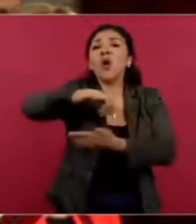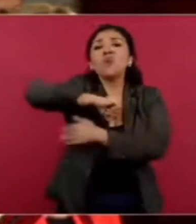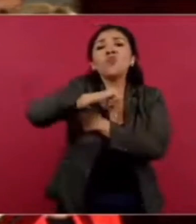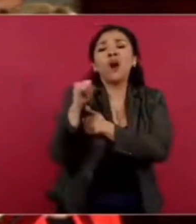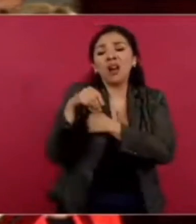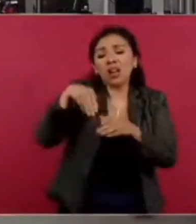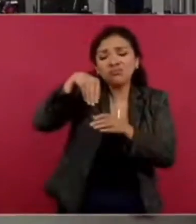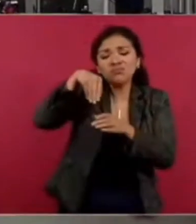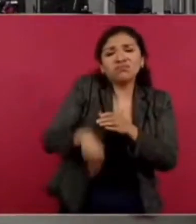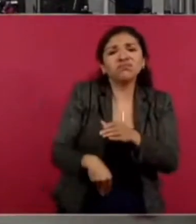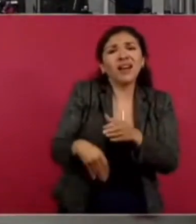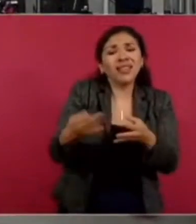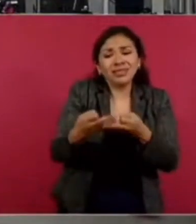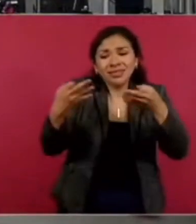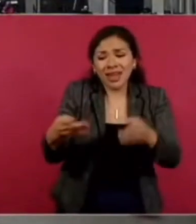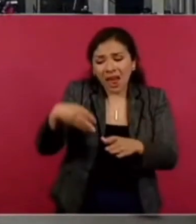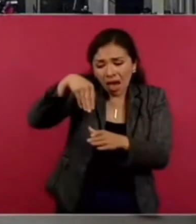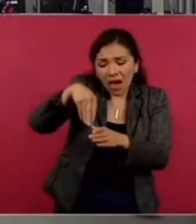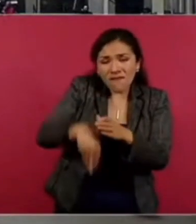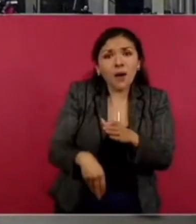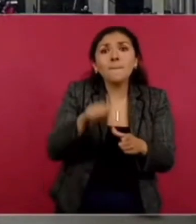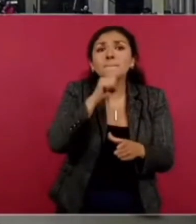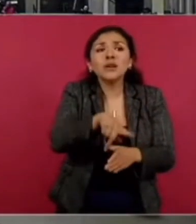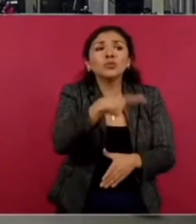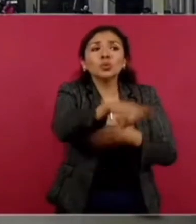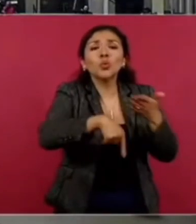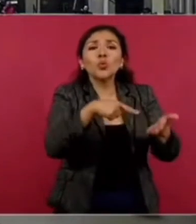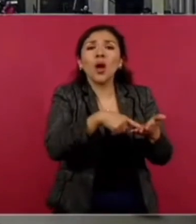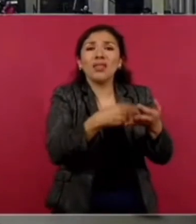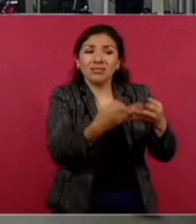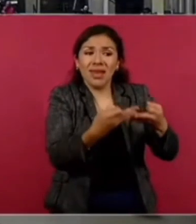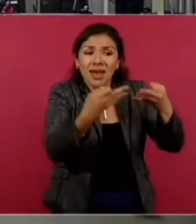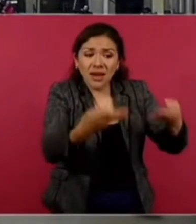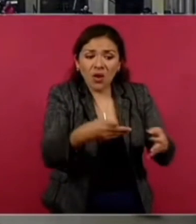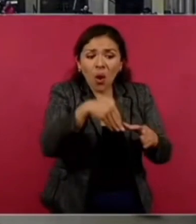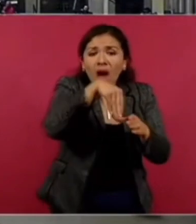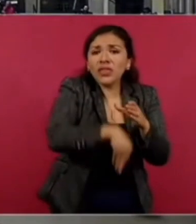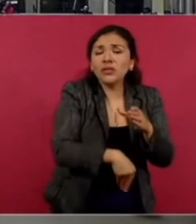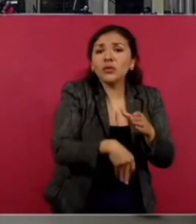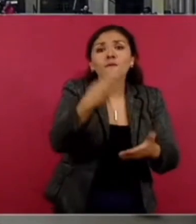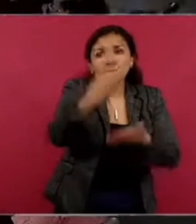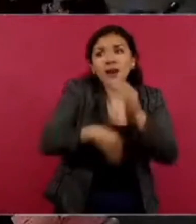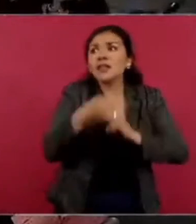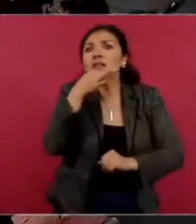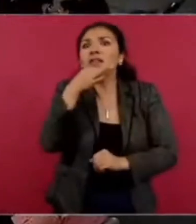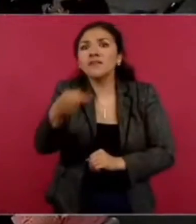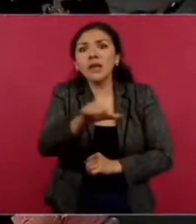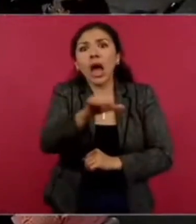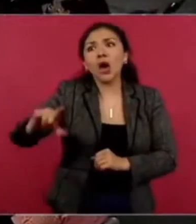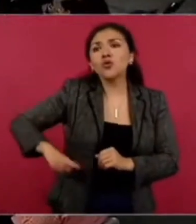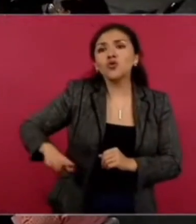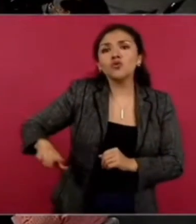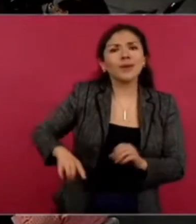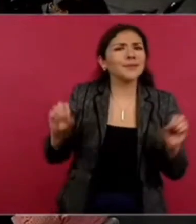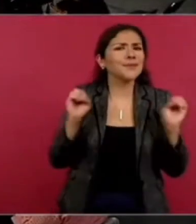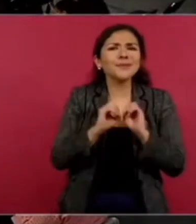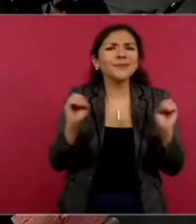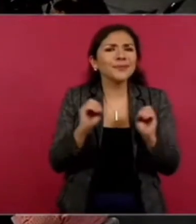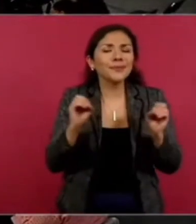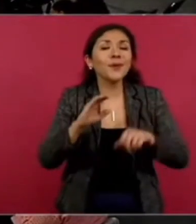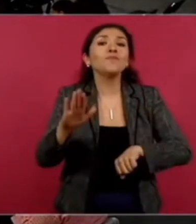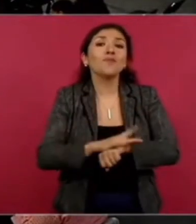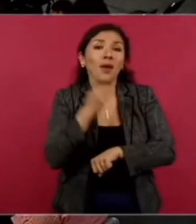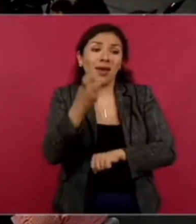basureros tóxicos enterrados en sus propios terrenos o que compran terrenos y no avisan al gobierno, porque muchas de